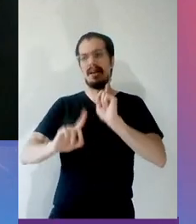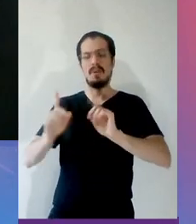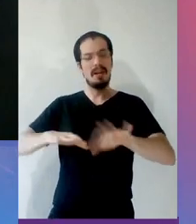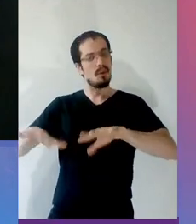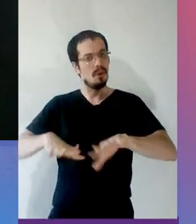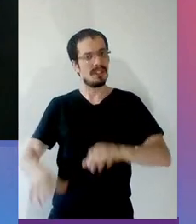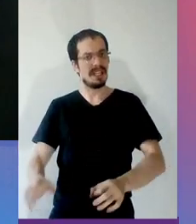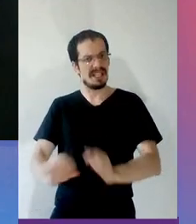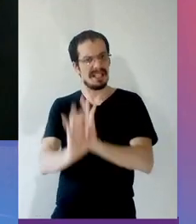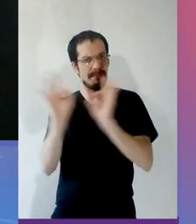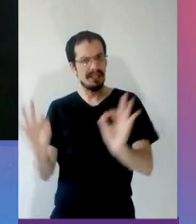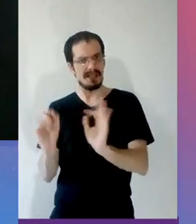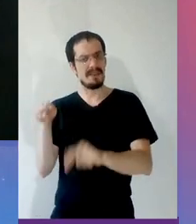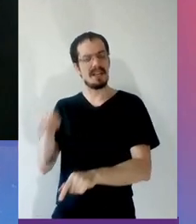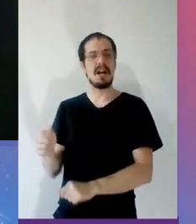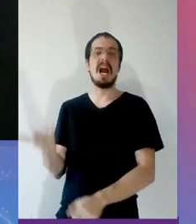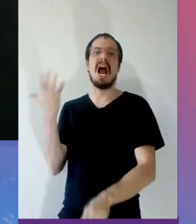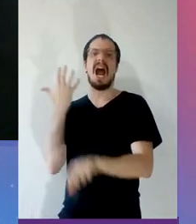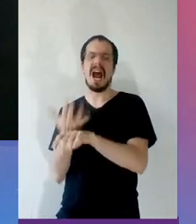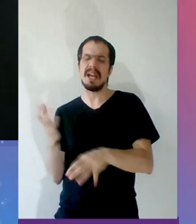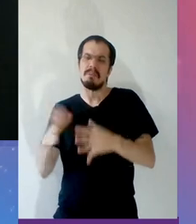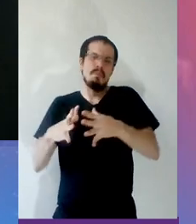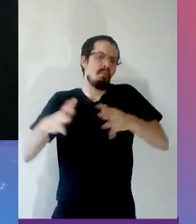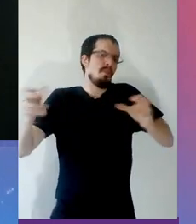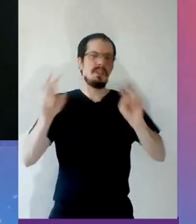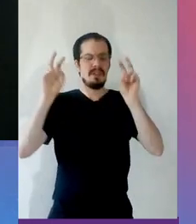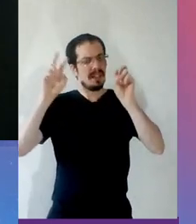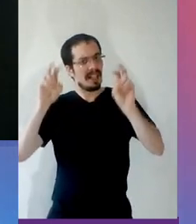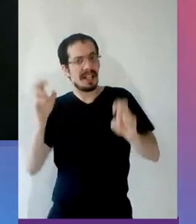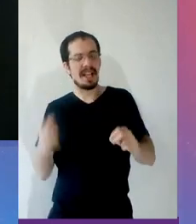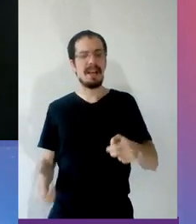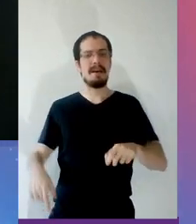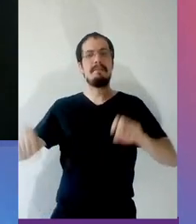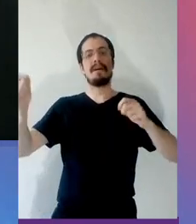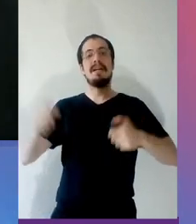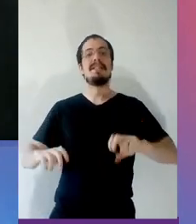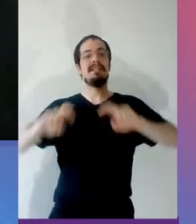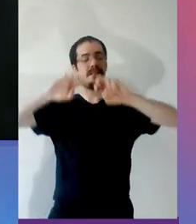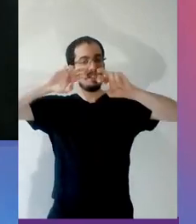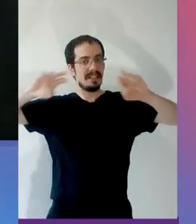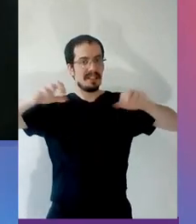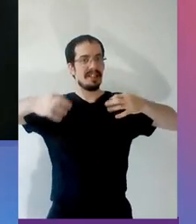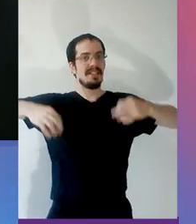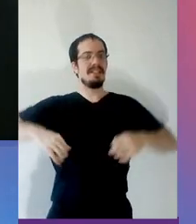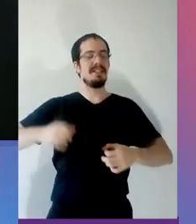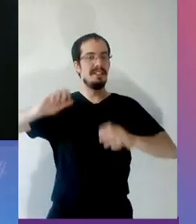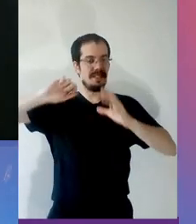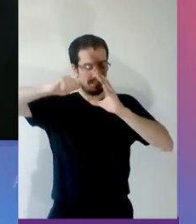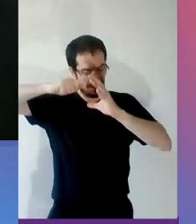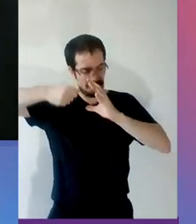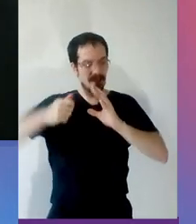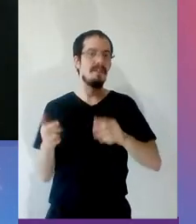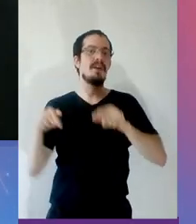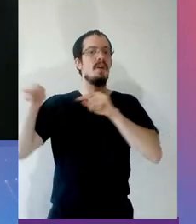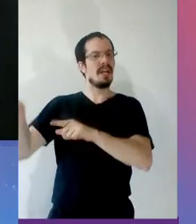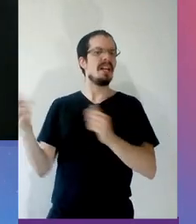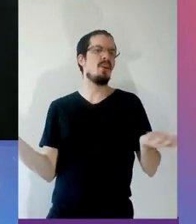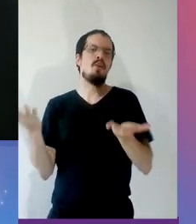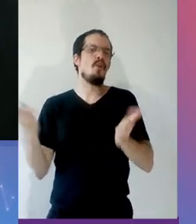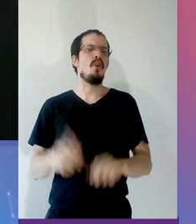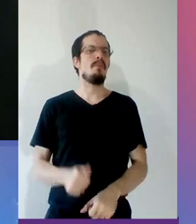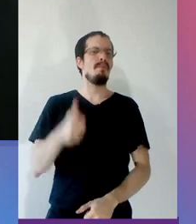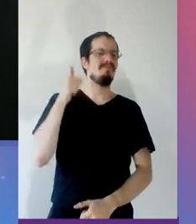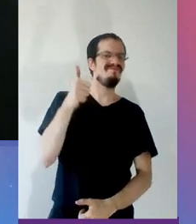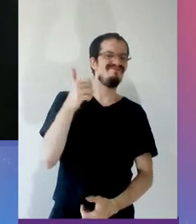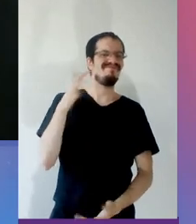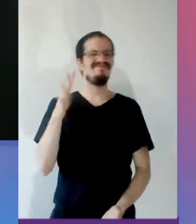Hay bastante evidencia científica de las cosas que funcionan y de las cosas que no funcionan en términos del desarrollo